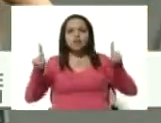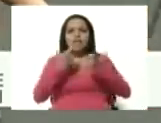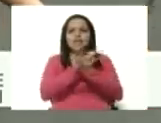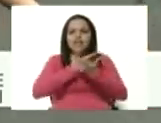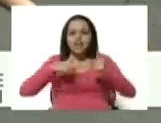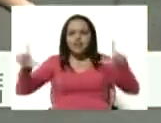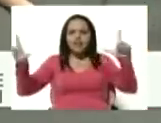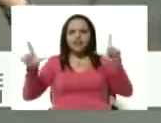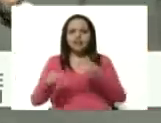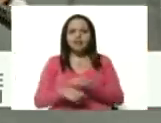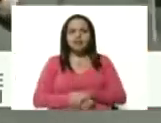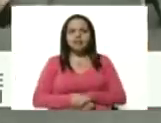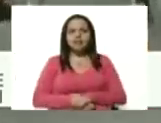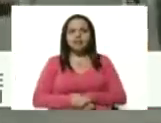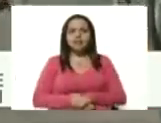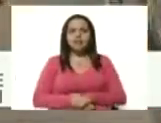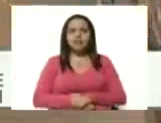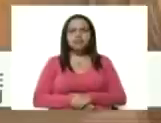libertad.